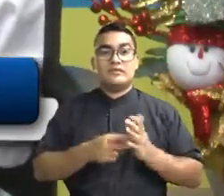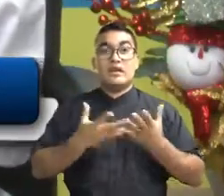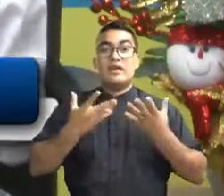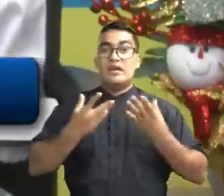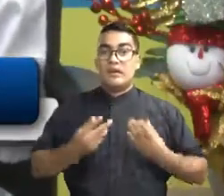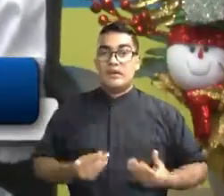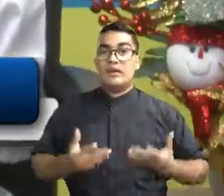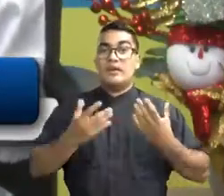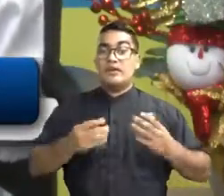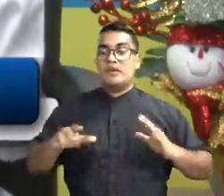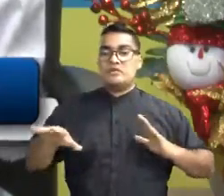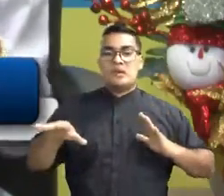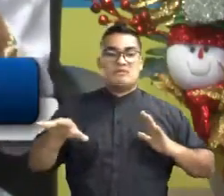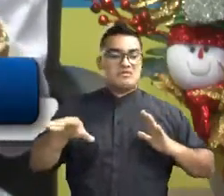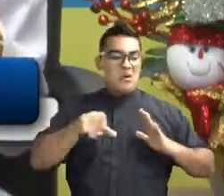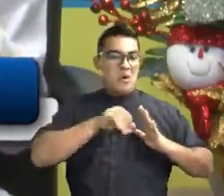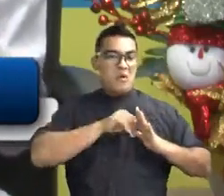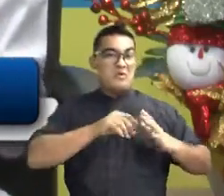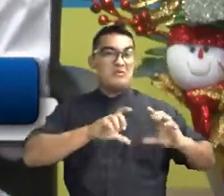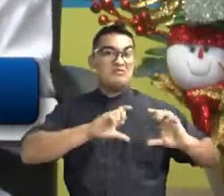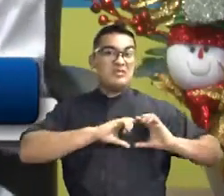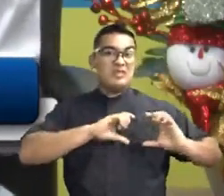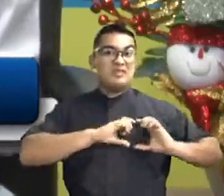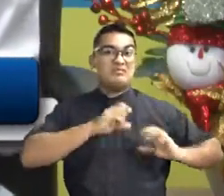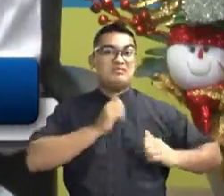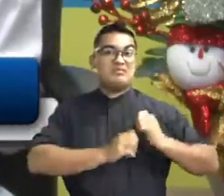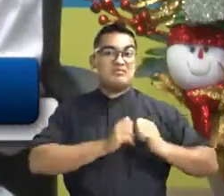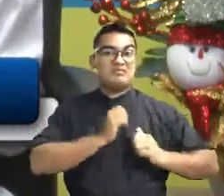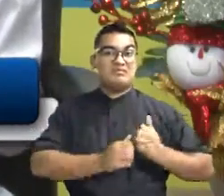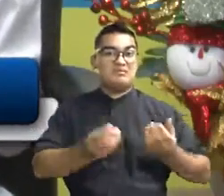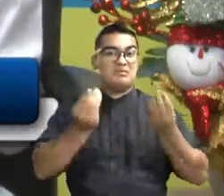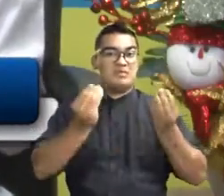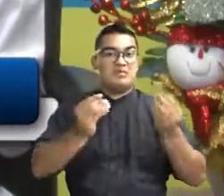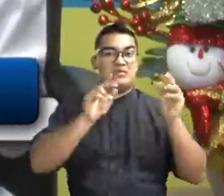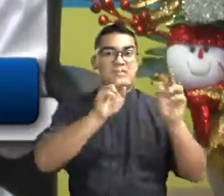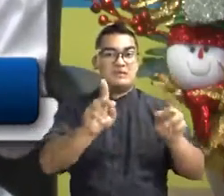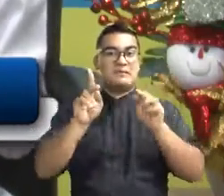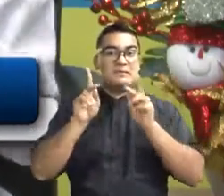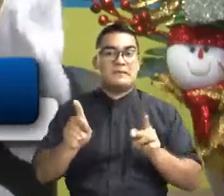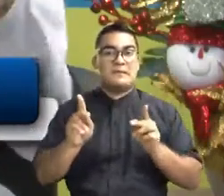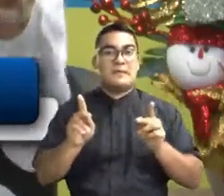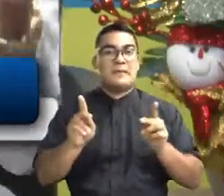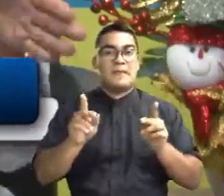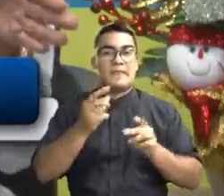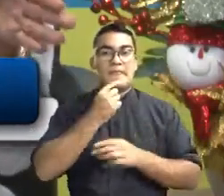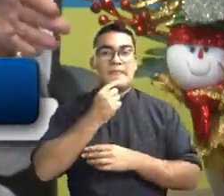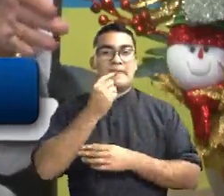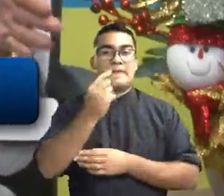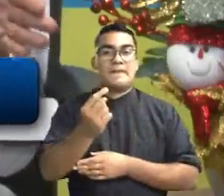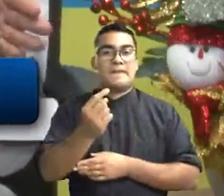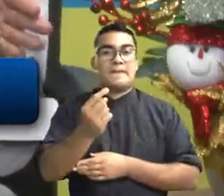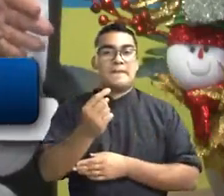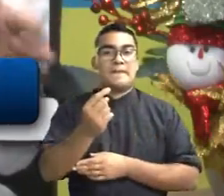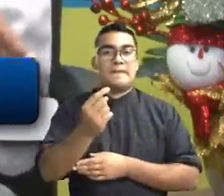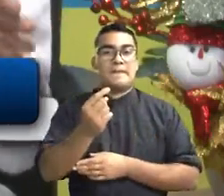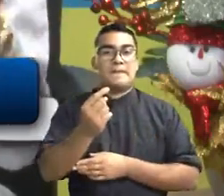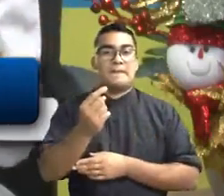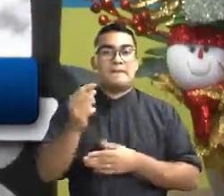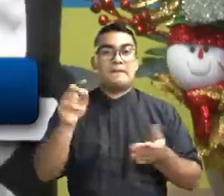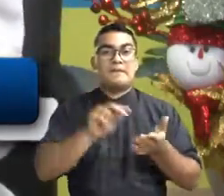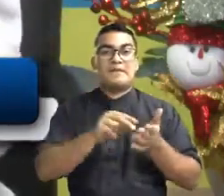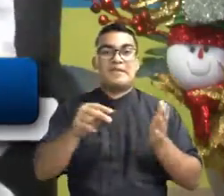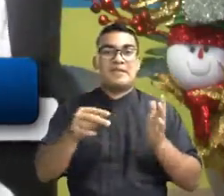un daño cardiovascular. Muchos de estos pacientes, la mayoría de ellos, no cursan solamente con EPOC.